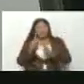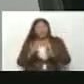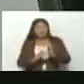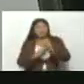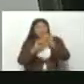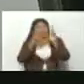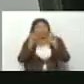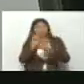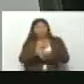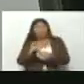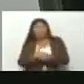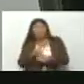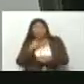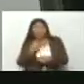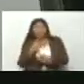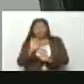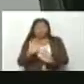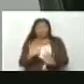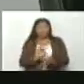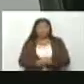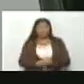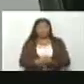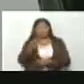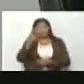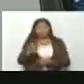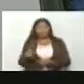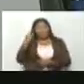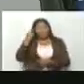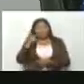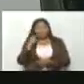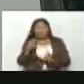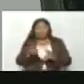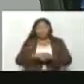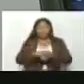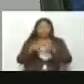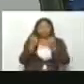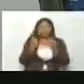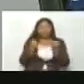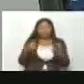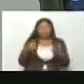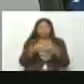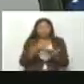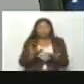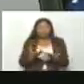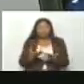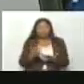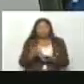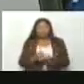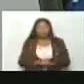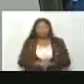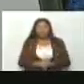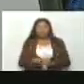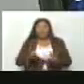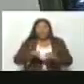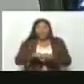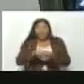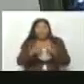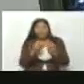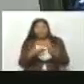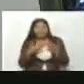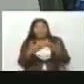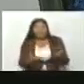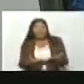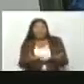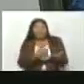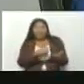sindicales, dicen ser dirigentes sindicales, que todos los días andan diciendo que se está violando la convención colectiva, que la convención colectiva fue